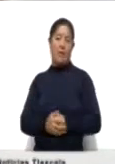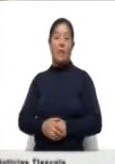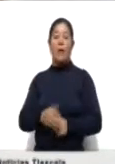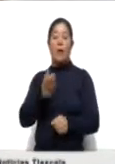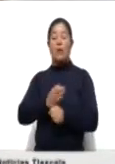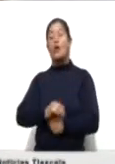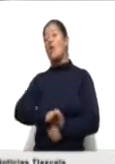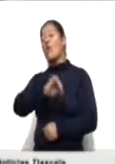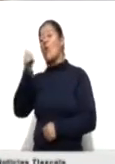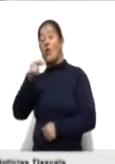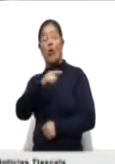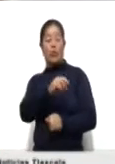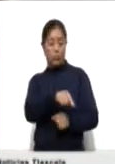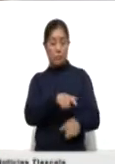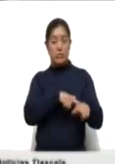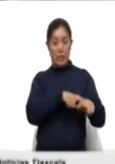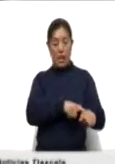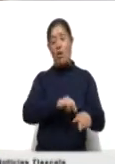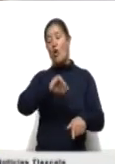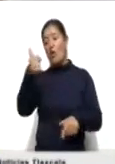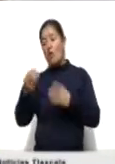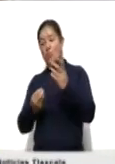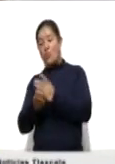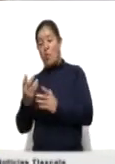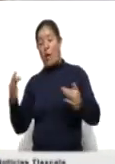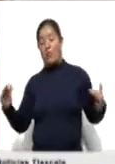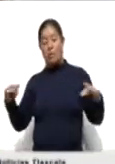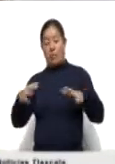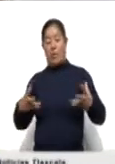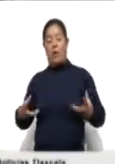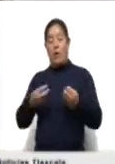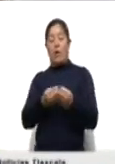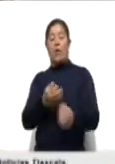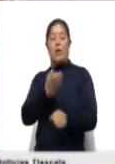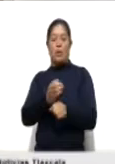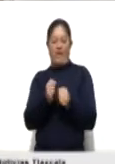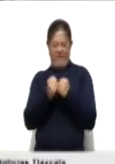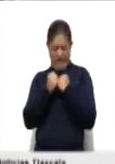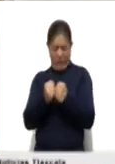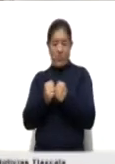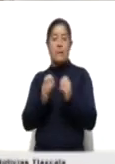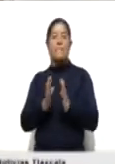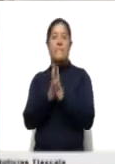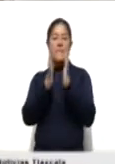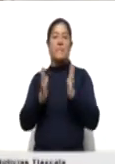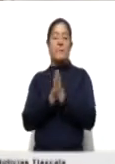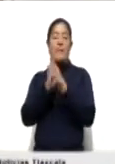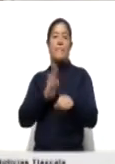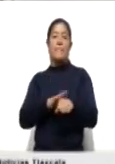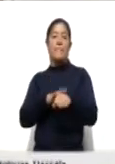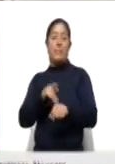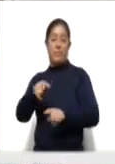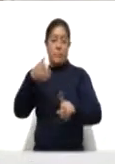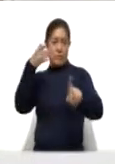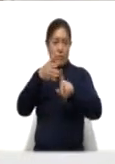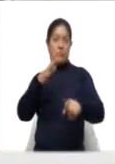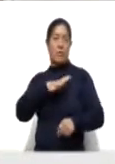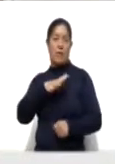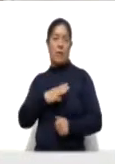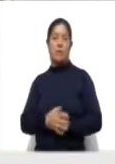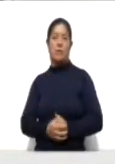los que se quedaron, entonces vamos a consolidar estas participaciones, y en base a eso, bueno, pues